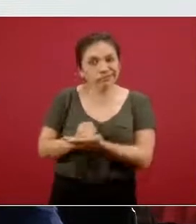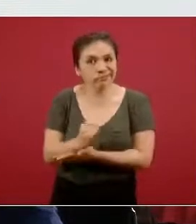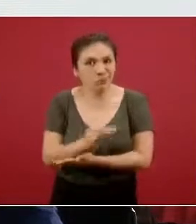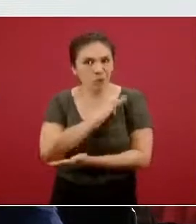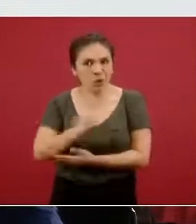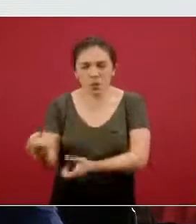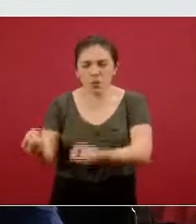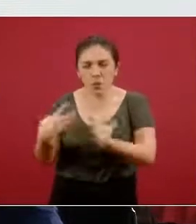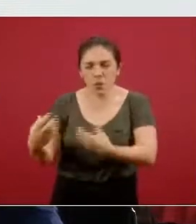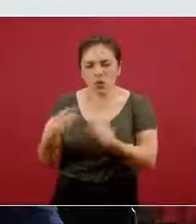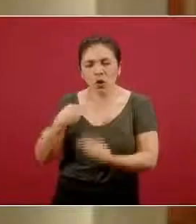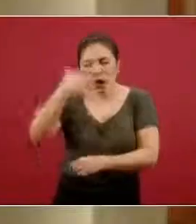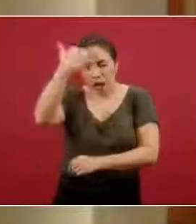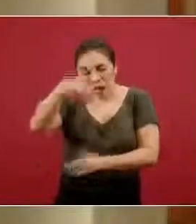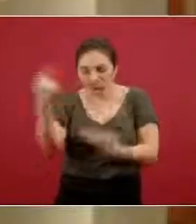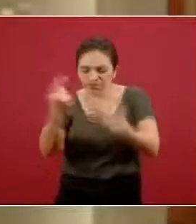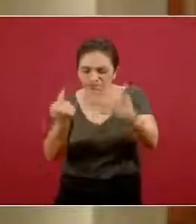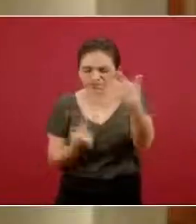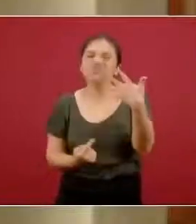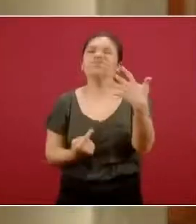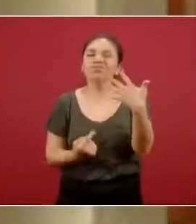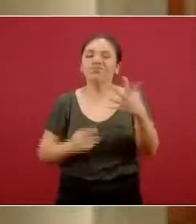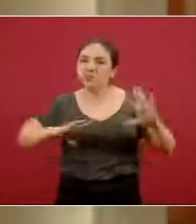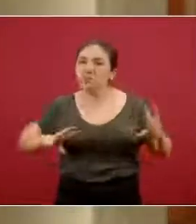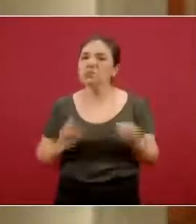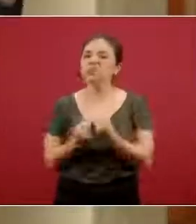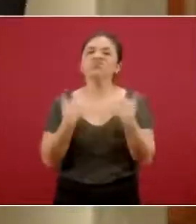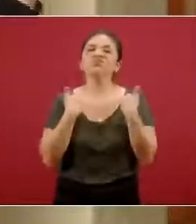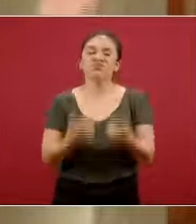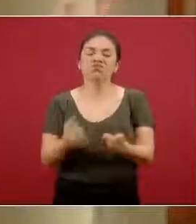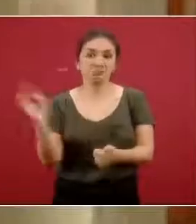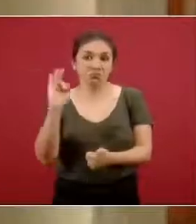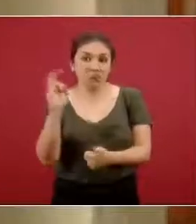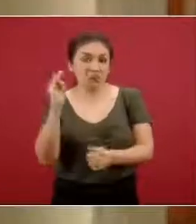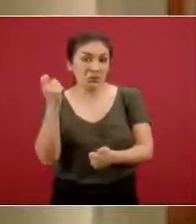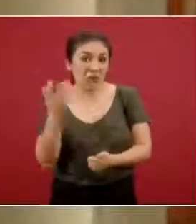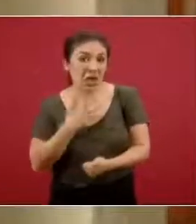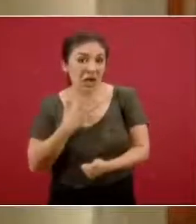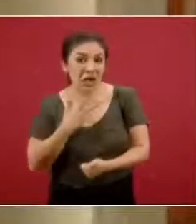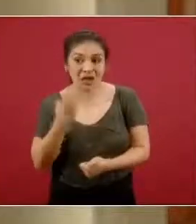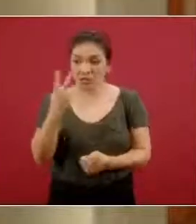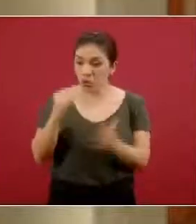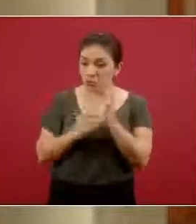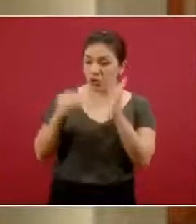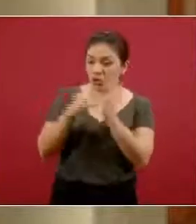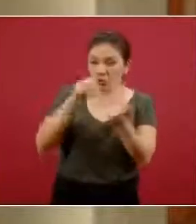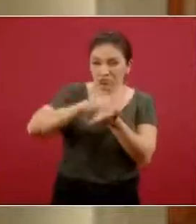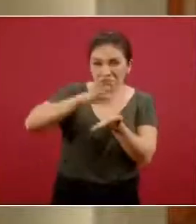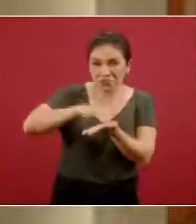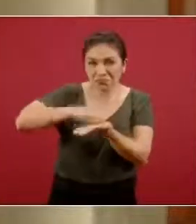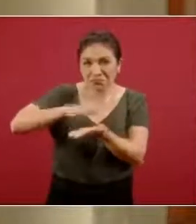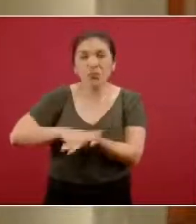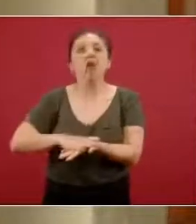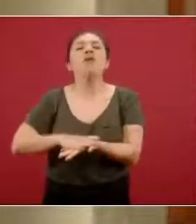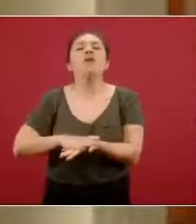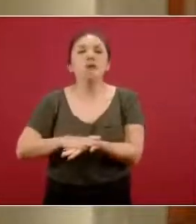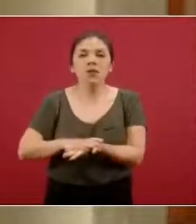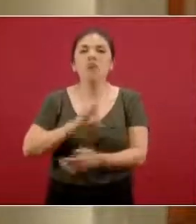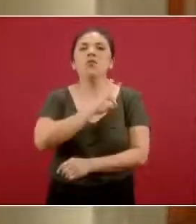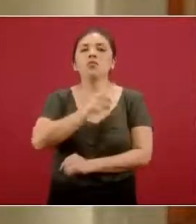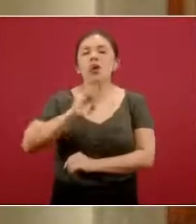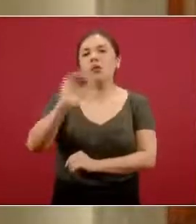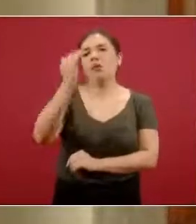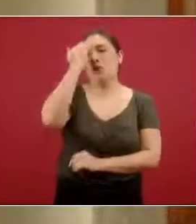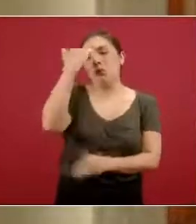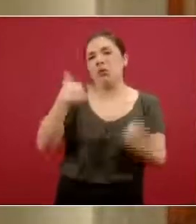o información asociada al caso, lo que en su conjunto, cuando tenemos estos más de 2 millones de registros, nos permite conocer